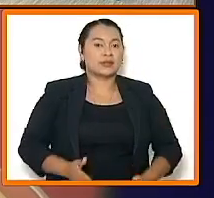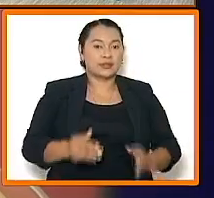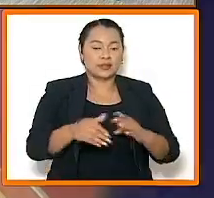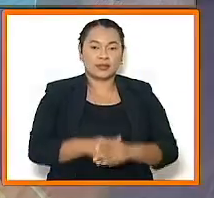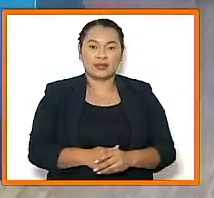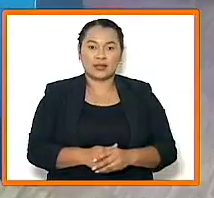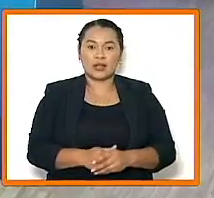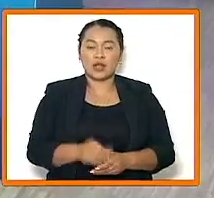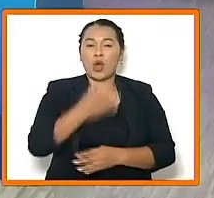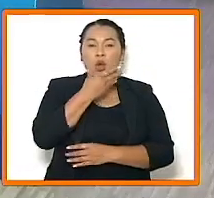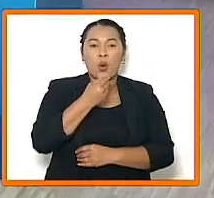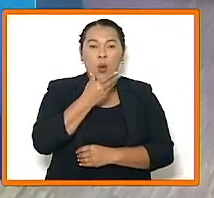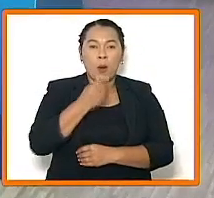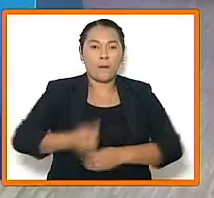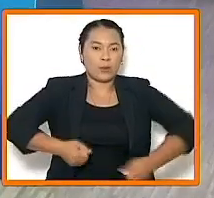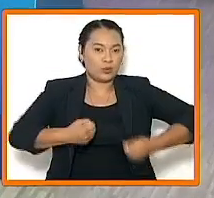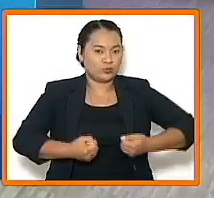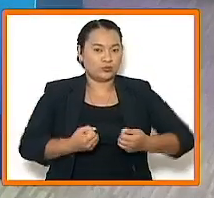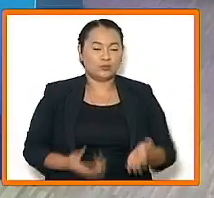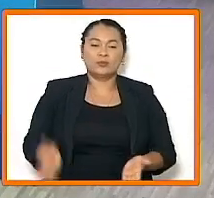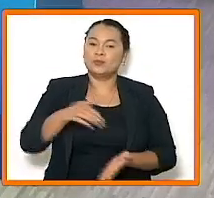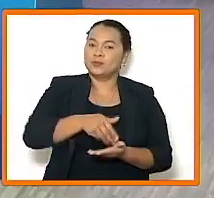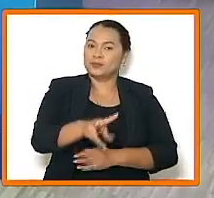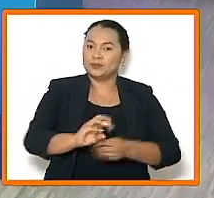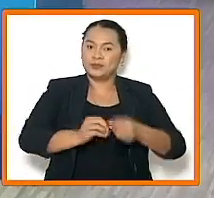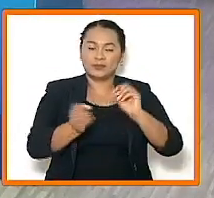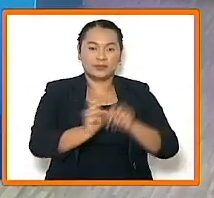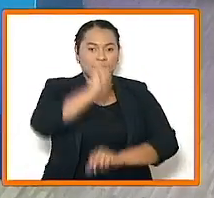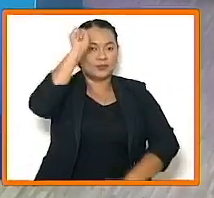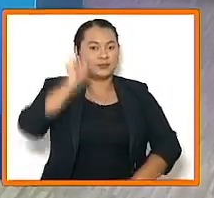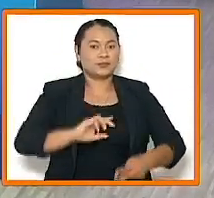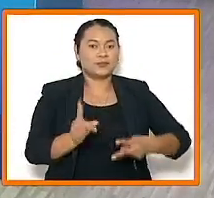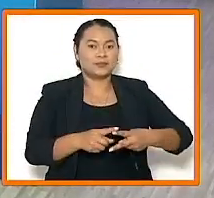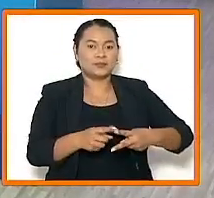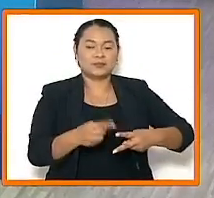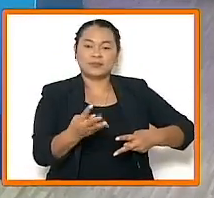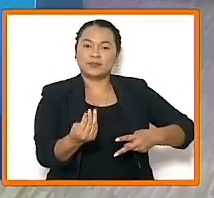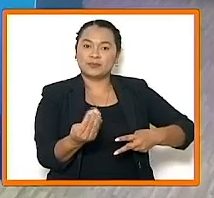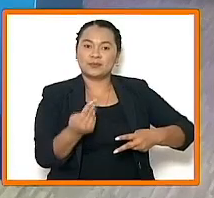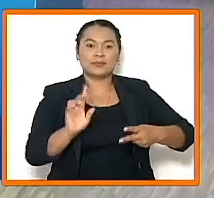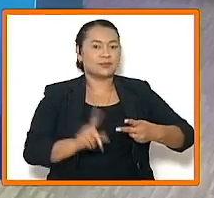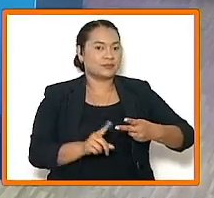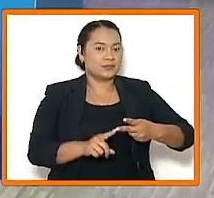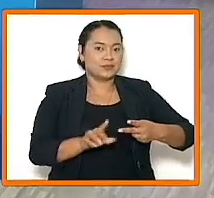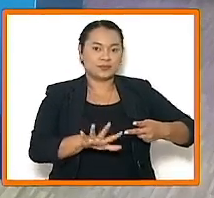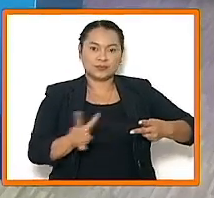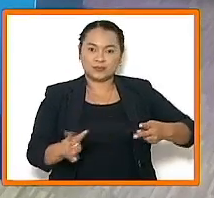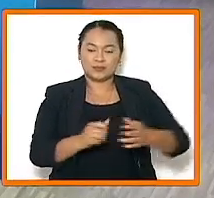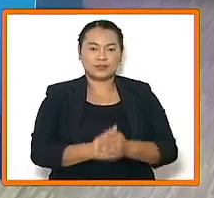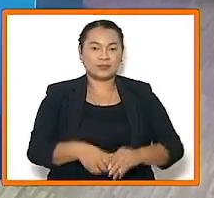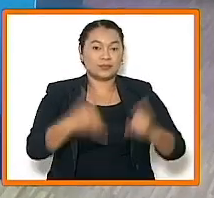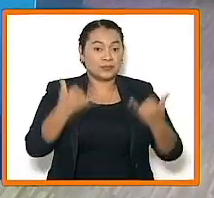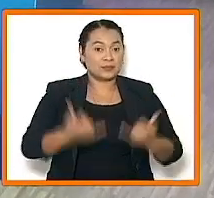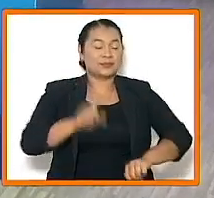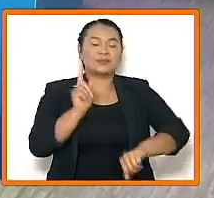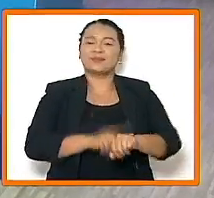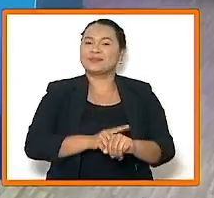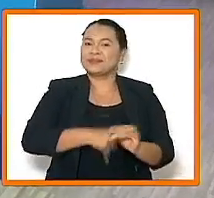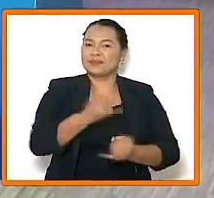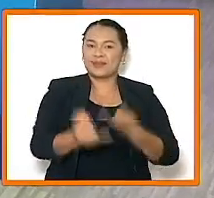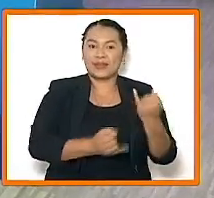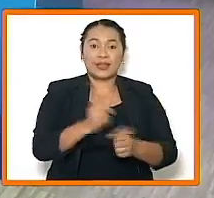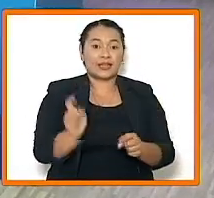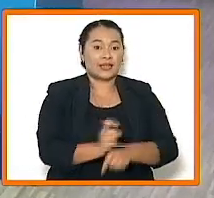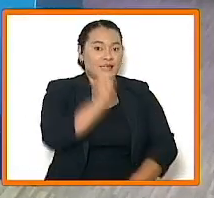catrachada mamey. Te repito, posición 1, 14 y posición 2, 52. Ahora es momento de pegar y ganar con Pega 3. Te